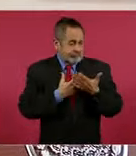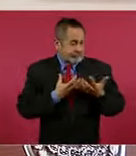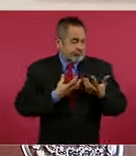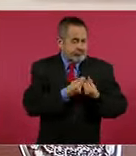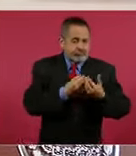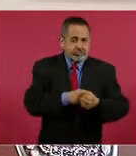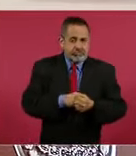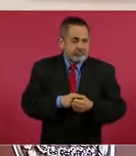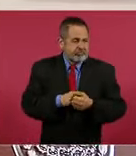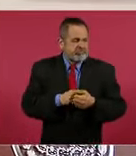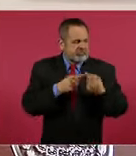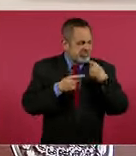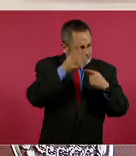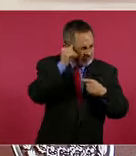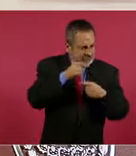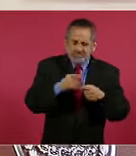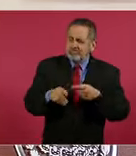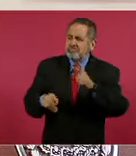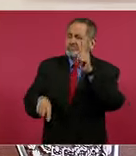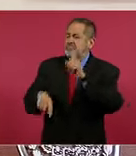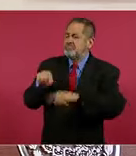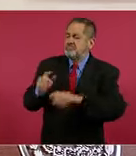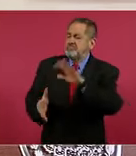Y el saqueo,